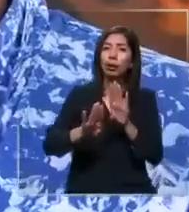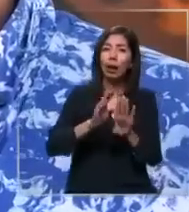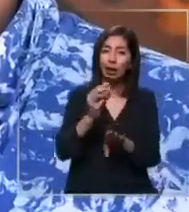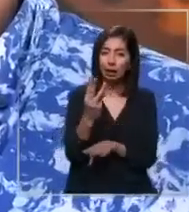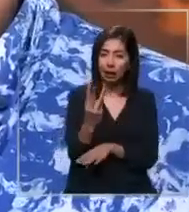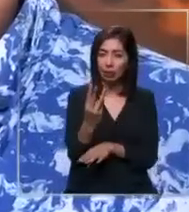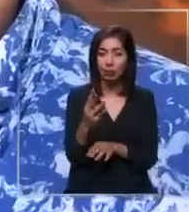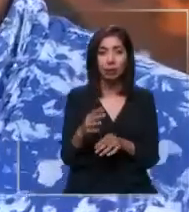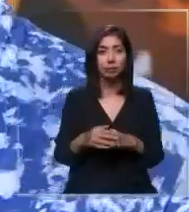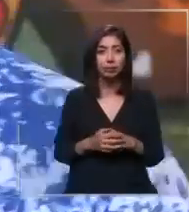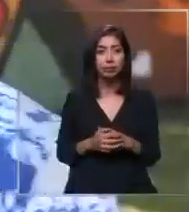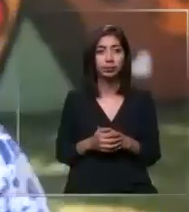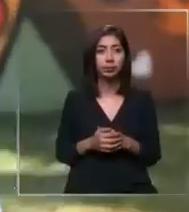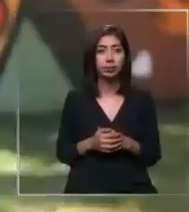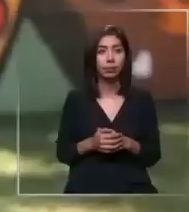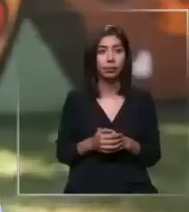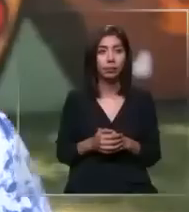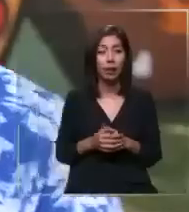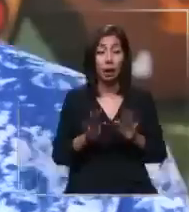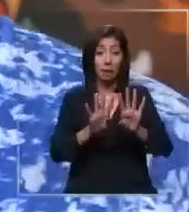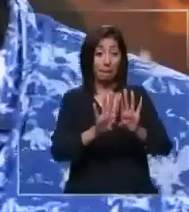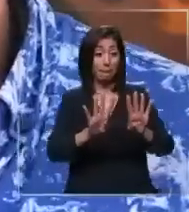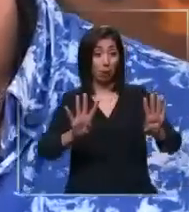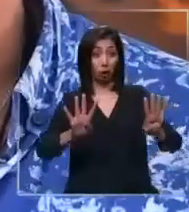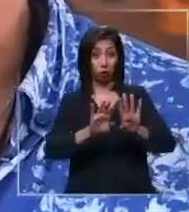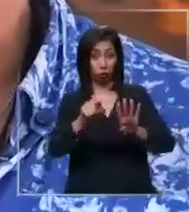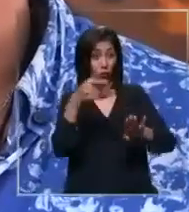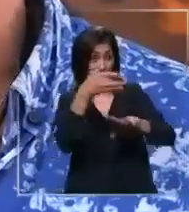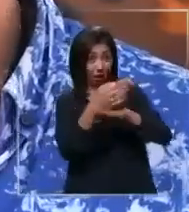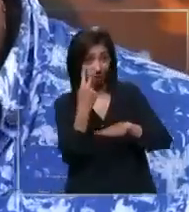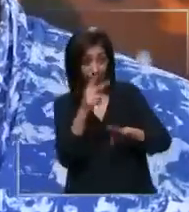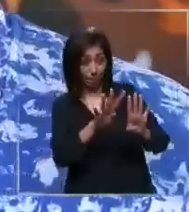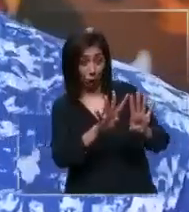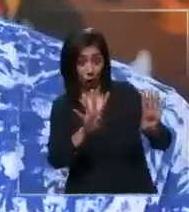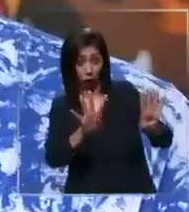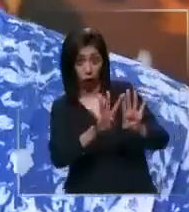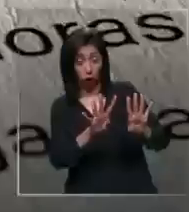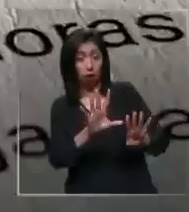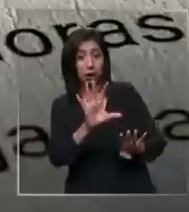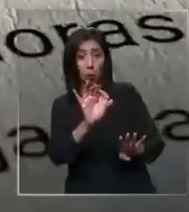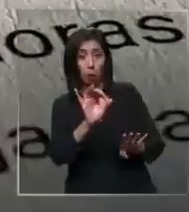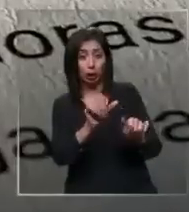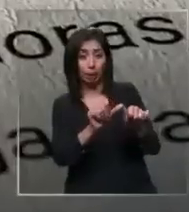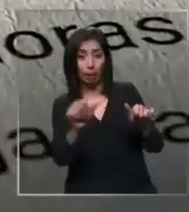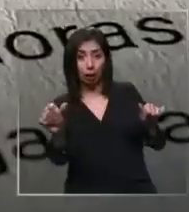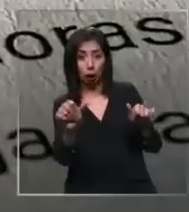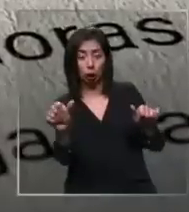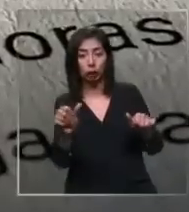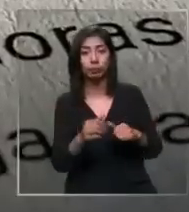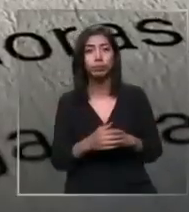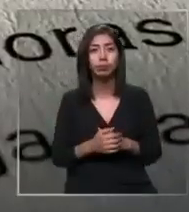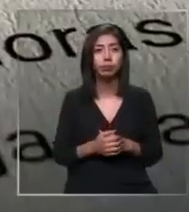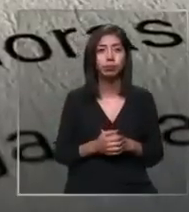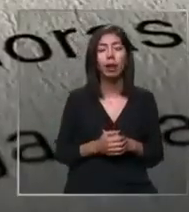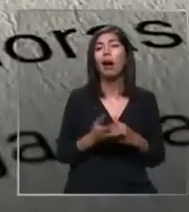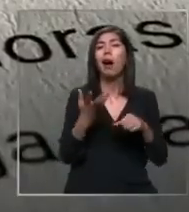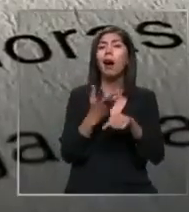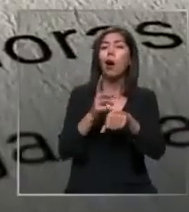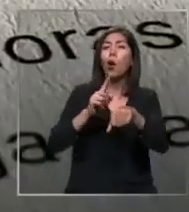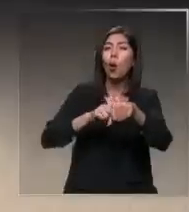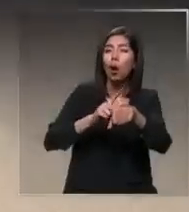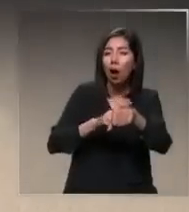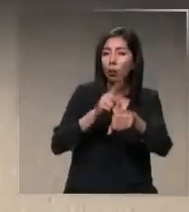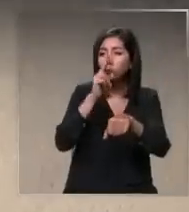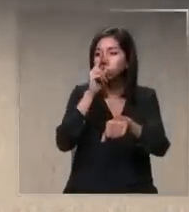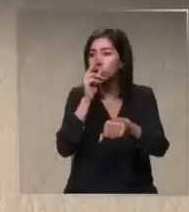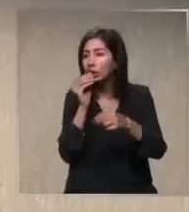losa? El portón 7, tú lo fuiste a ver, 50 metros. Que hay similitudes en horarios, puertas de acceso, vuelo